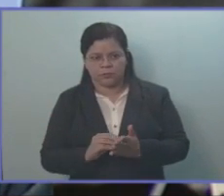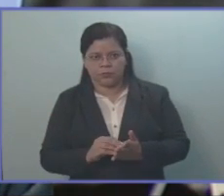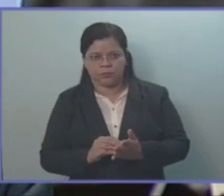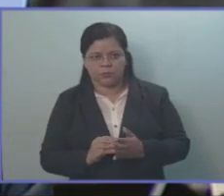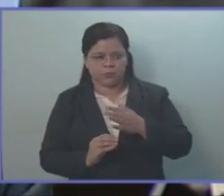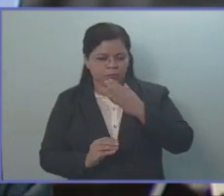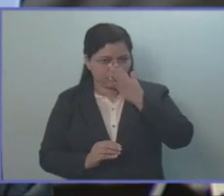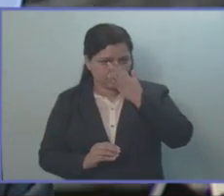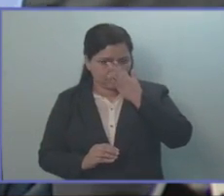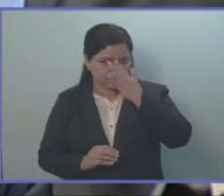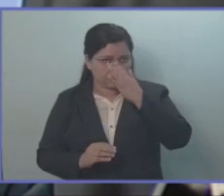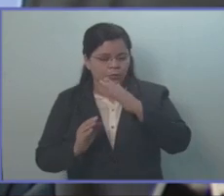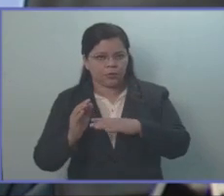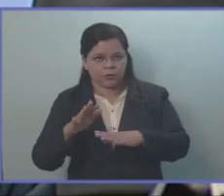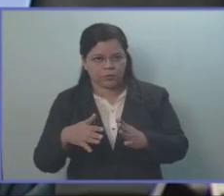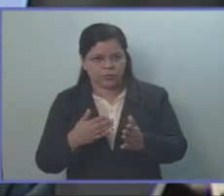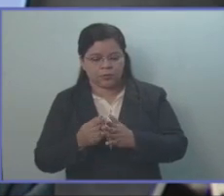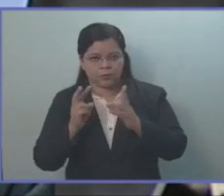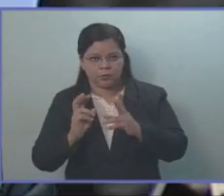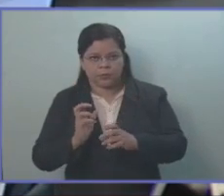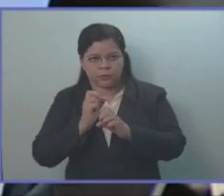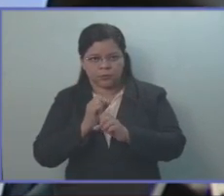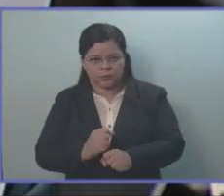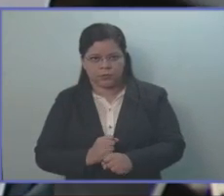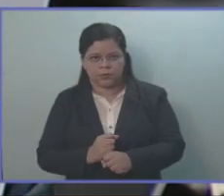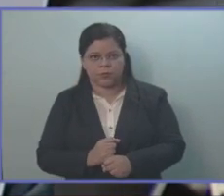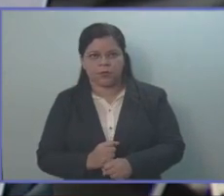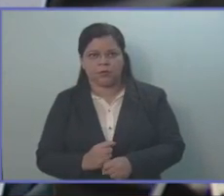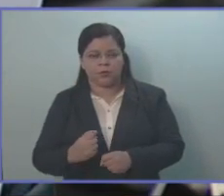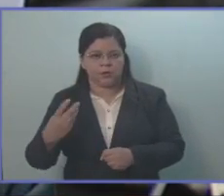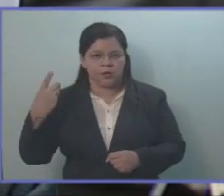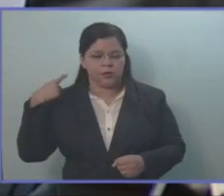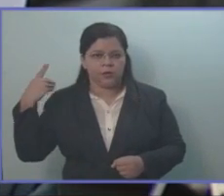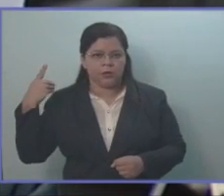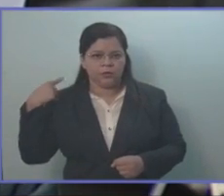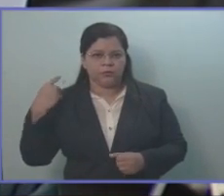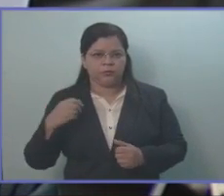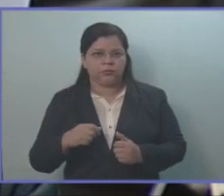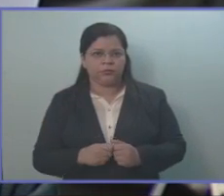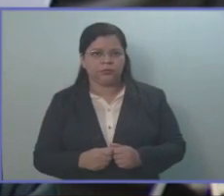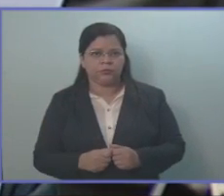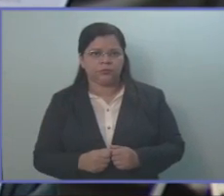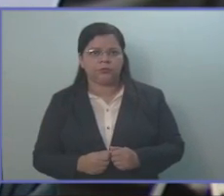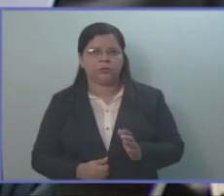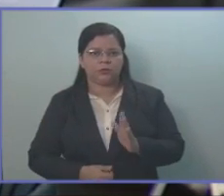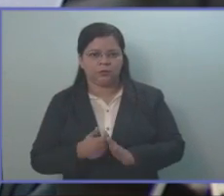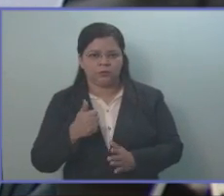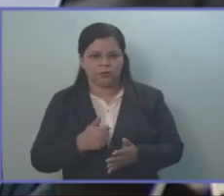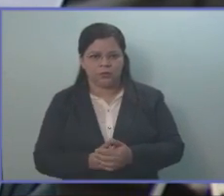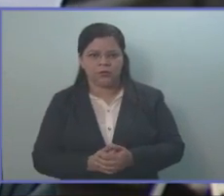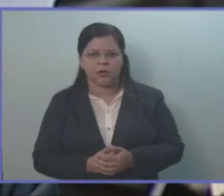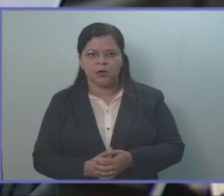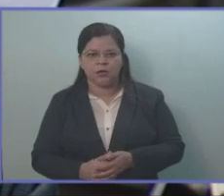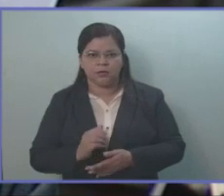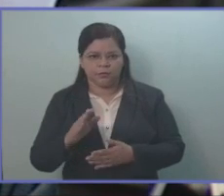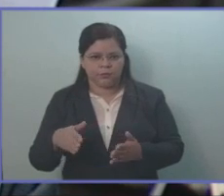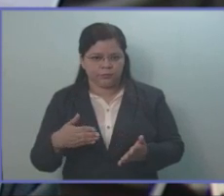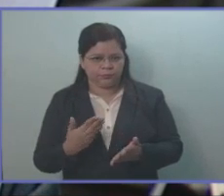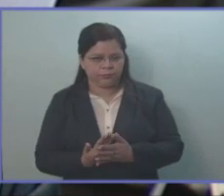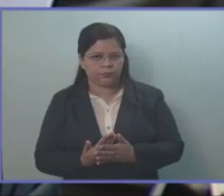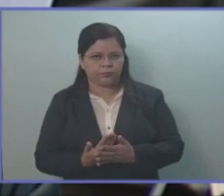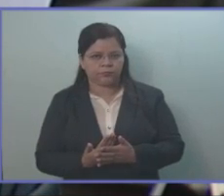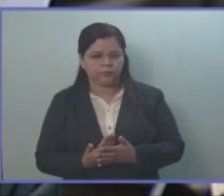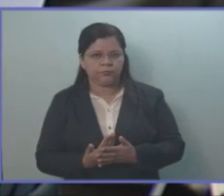de máxima seguridad, será el director de centros penales quien realice las correspondientes